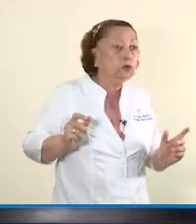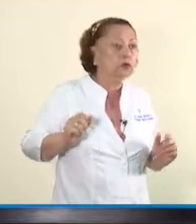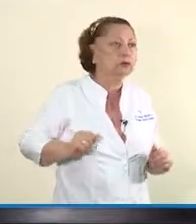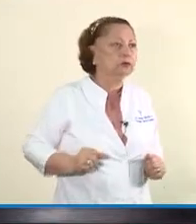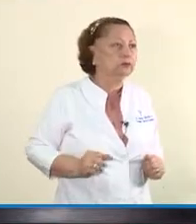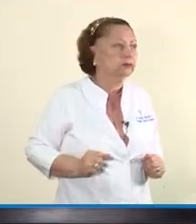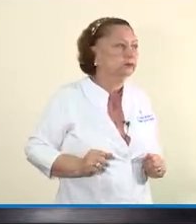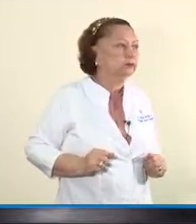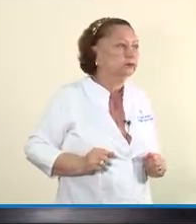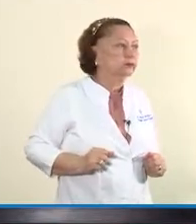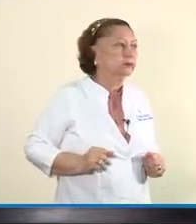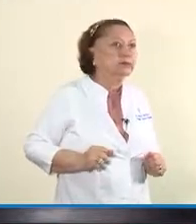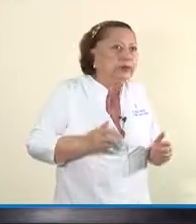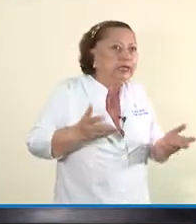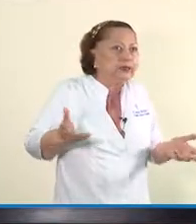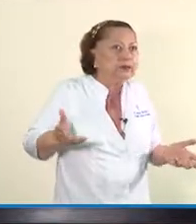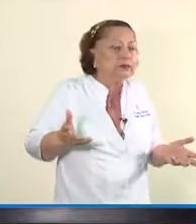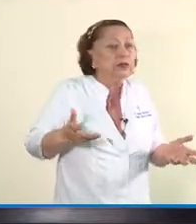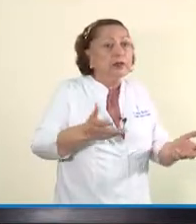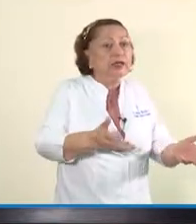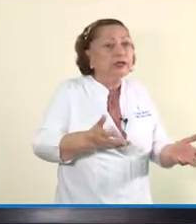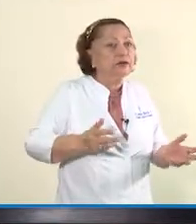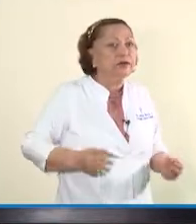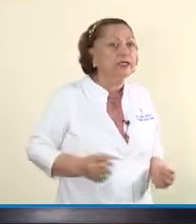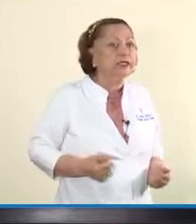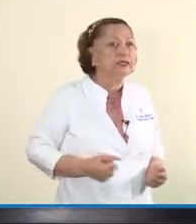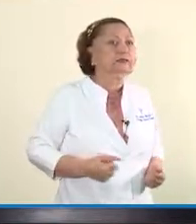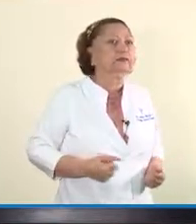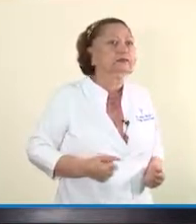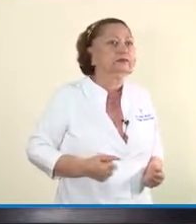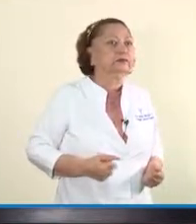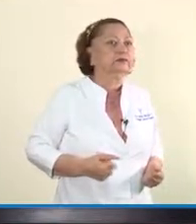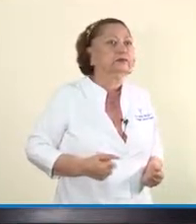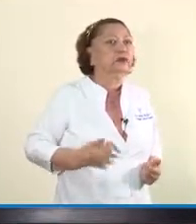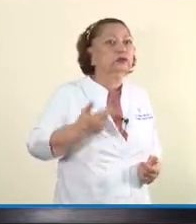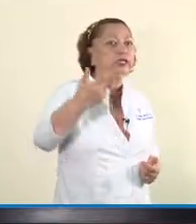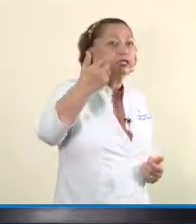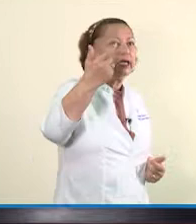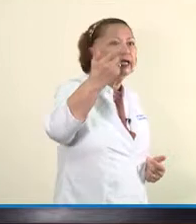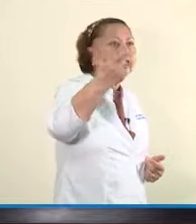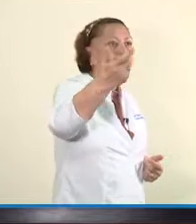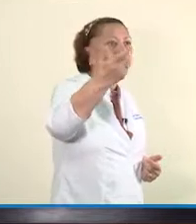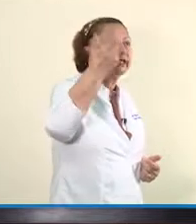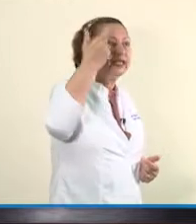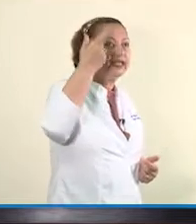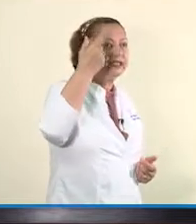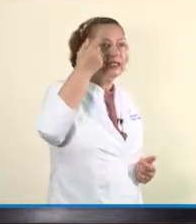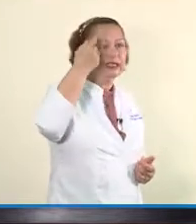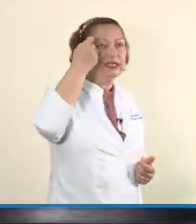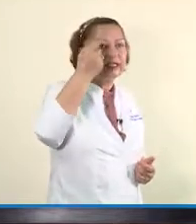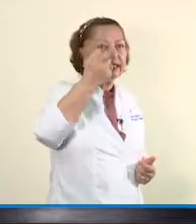o hubo, pero vuelve a la normalidad. Entonces, ¿qué es el